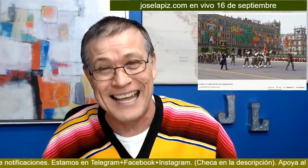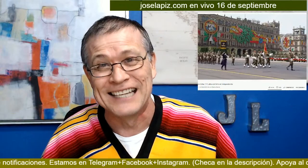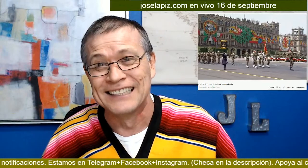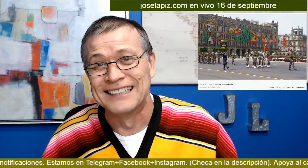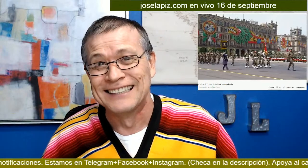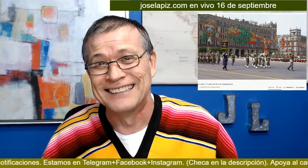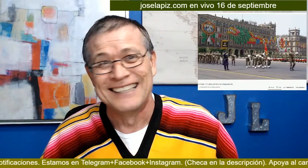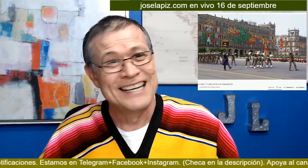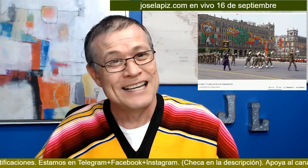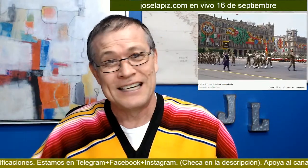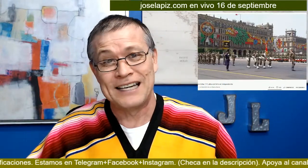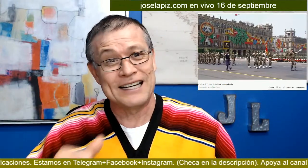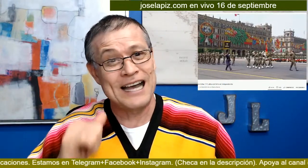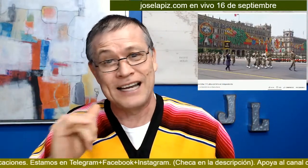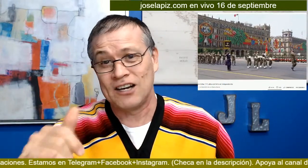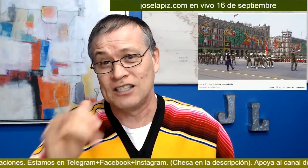¿eh?